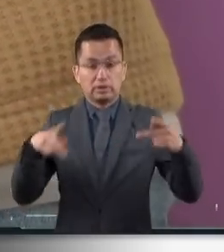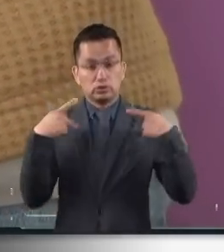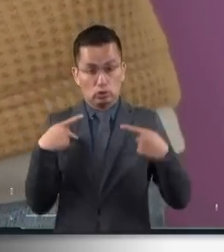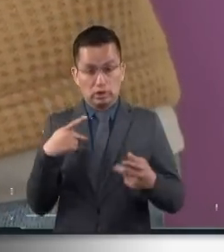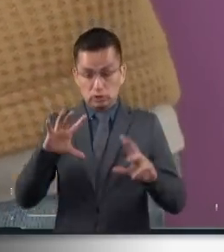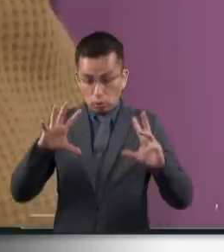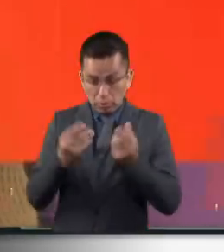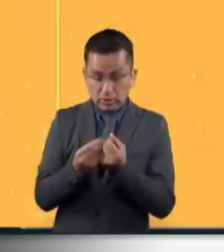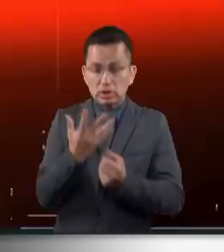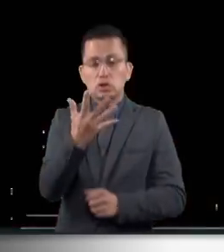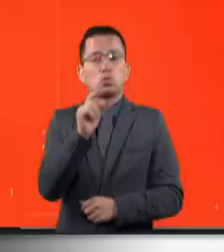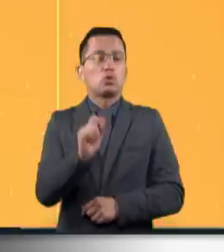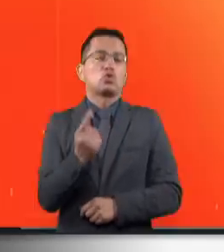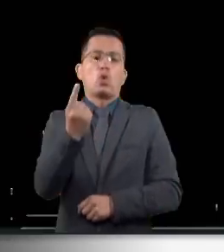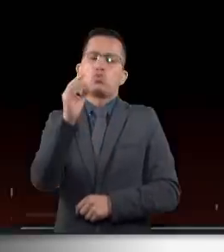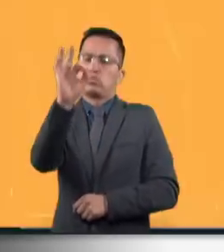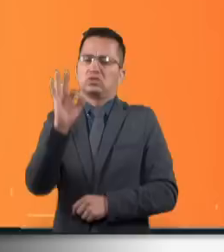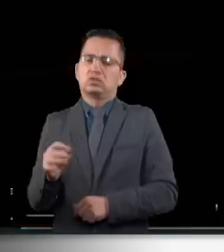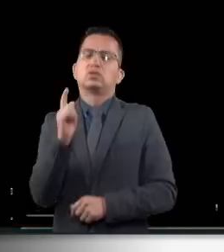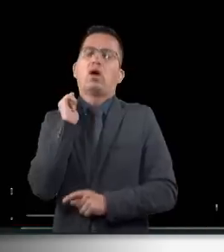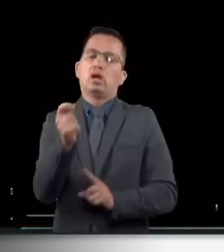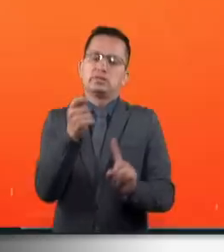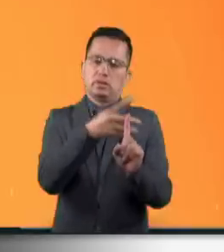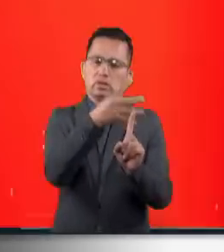en el país.